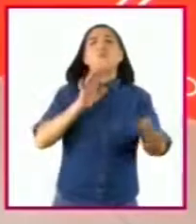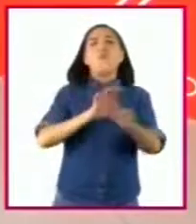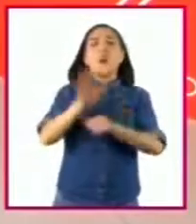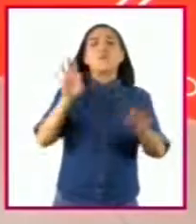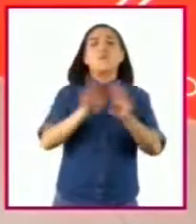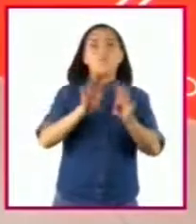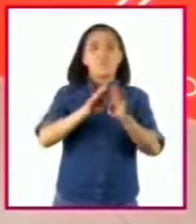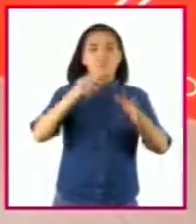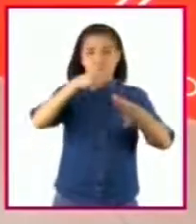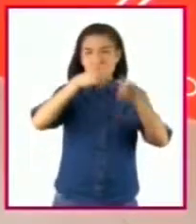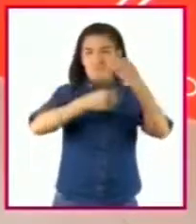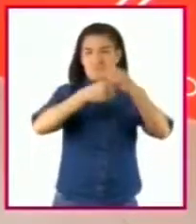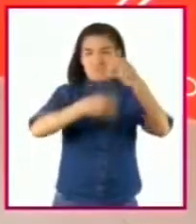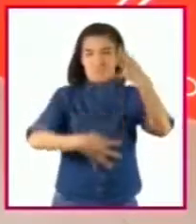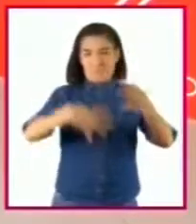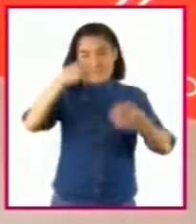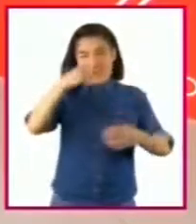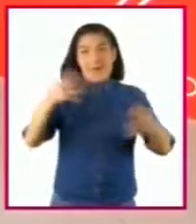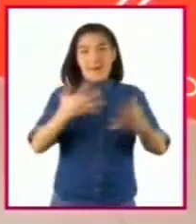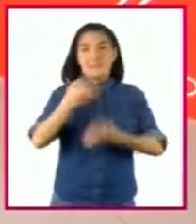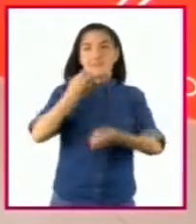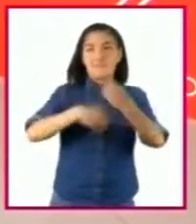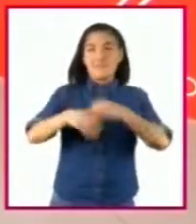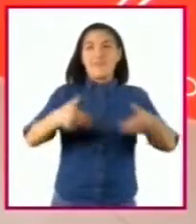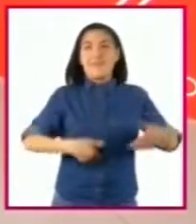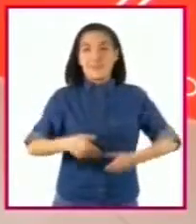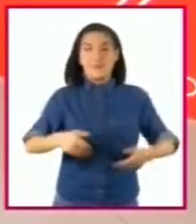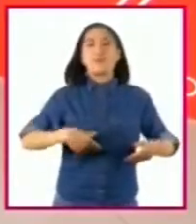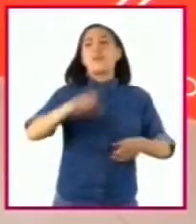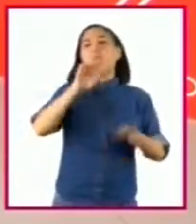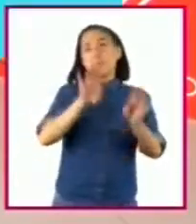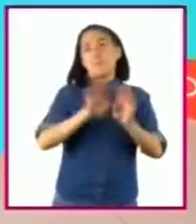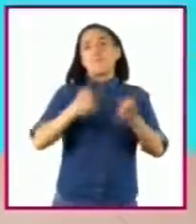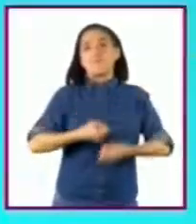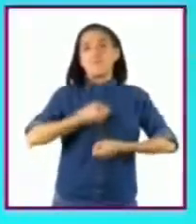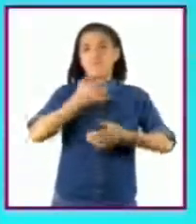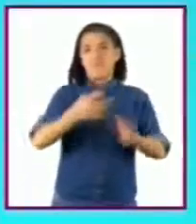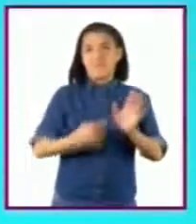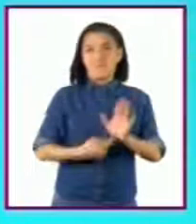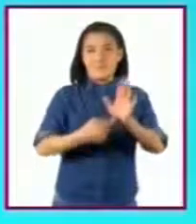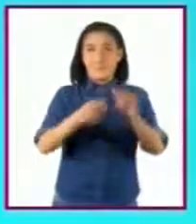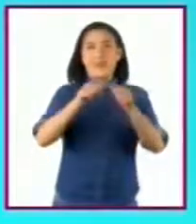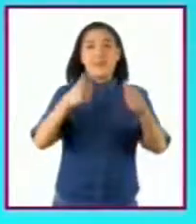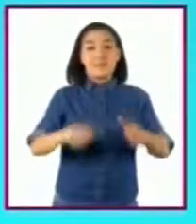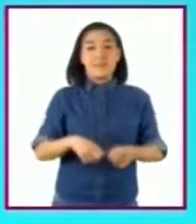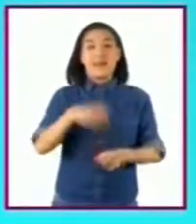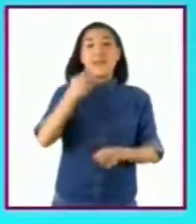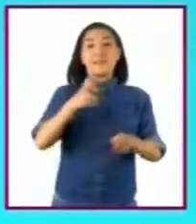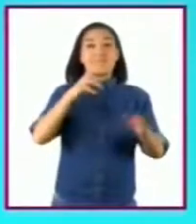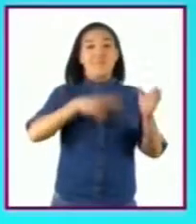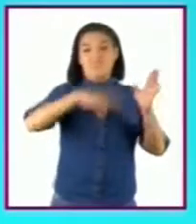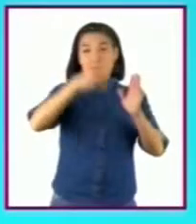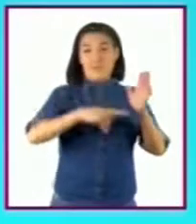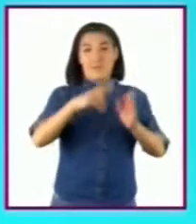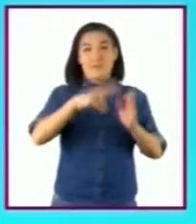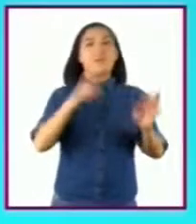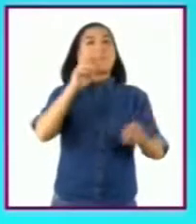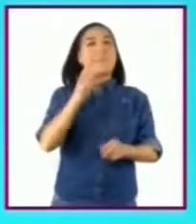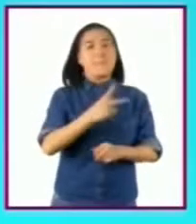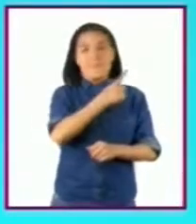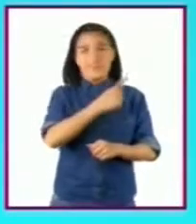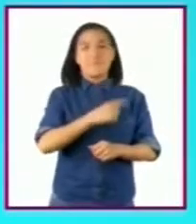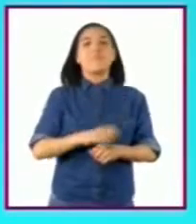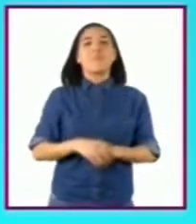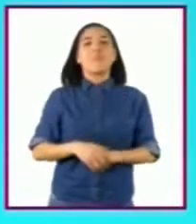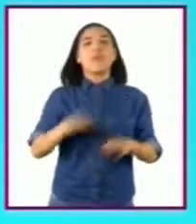esos componentes de una obra de arte o de una manifestación artística? En la pintura, las artes visuales en general incluyen